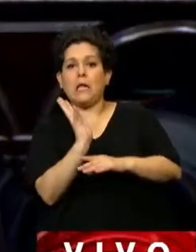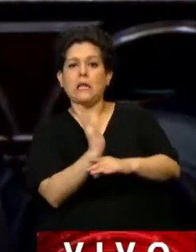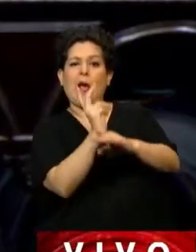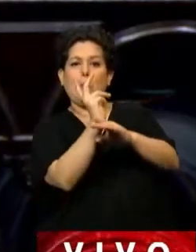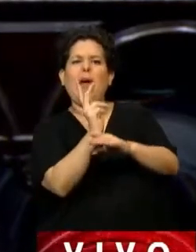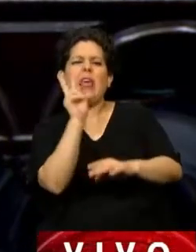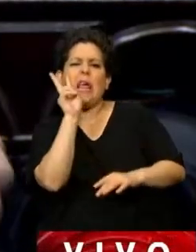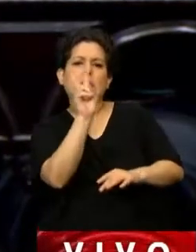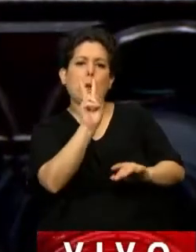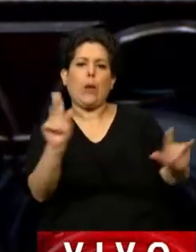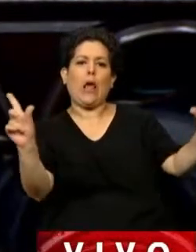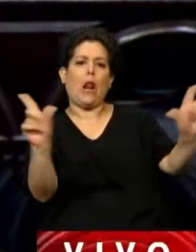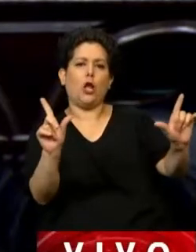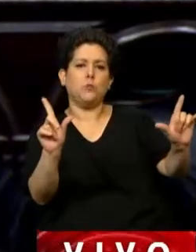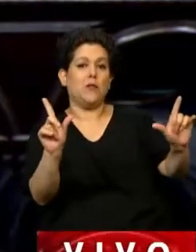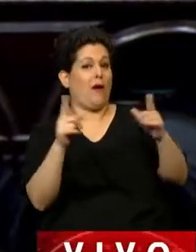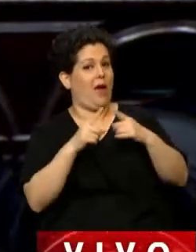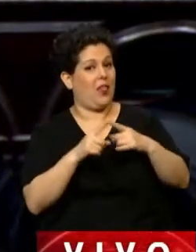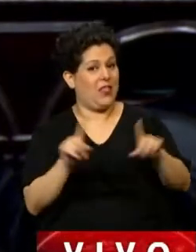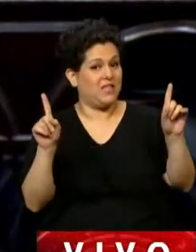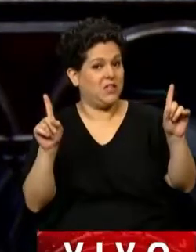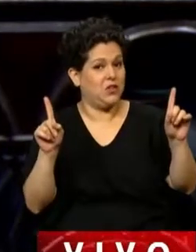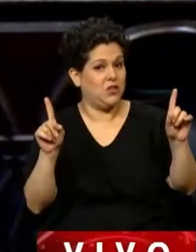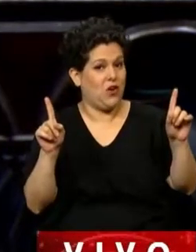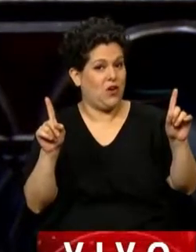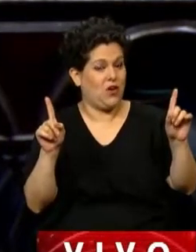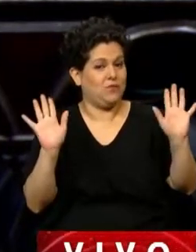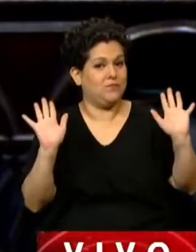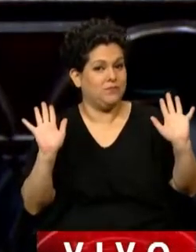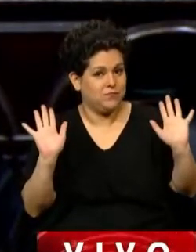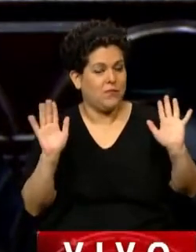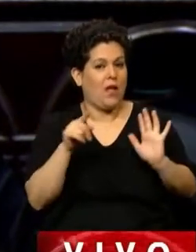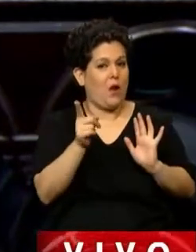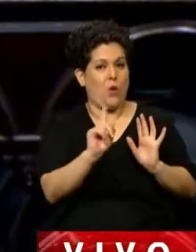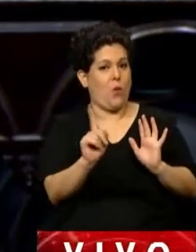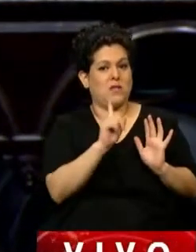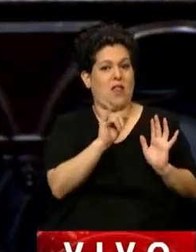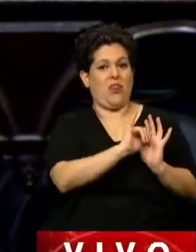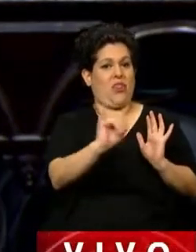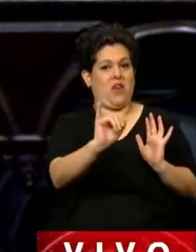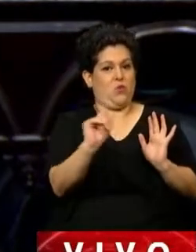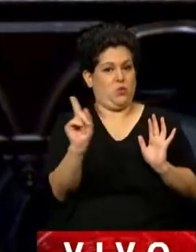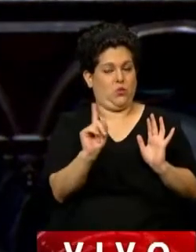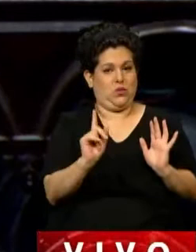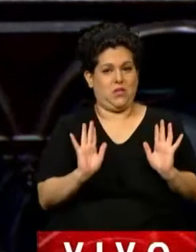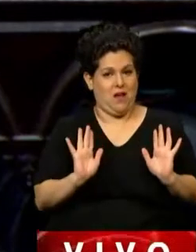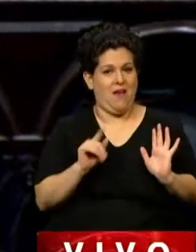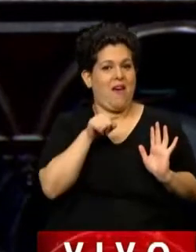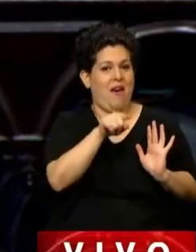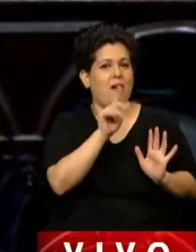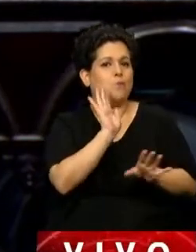medios. Ya es otra cosa, ya no hay configuración de denuncia, sino lo que